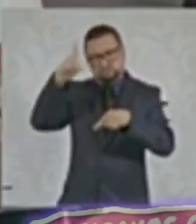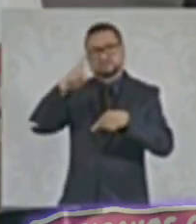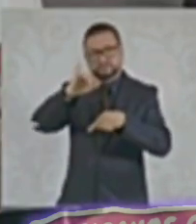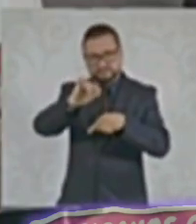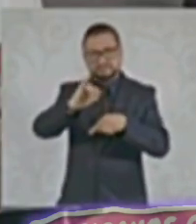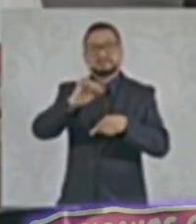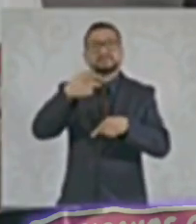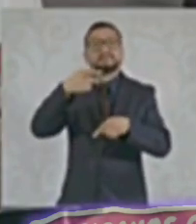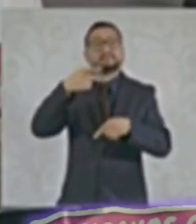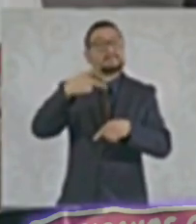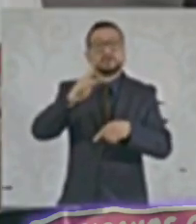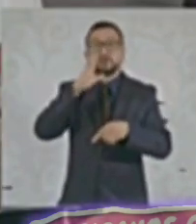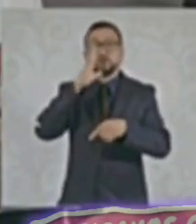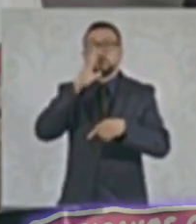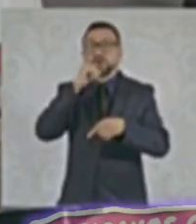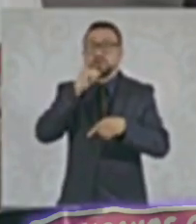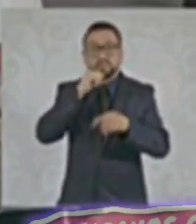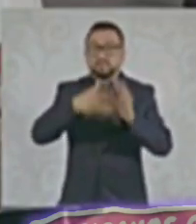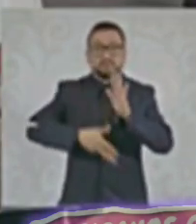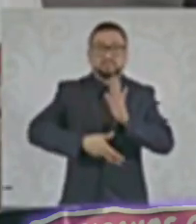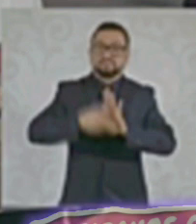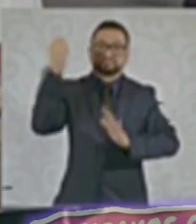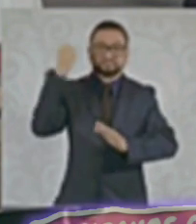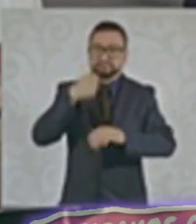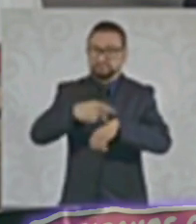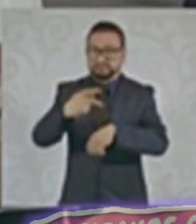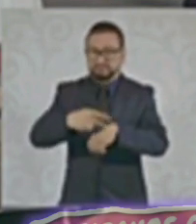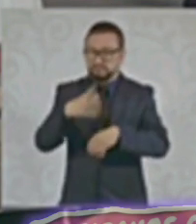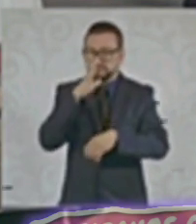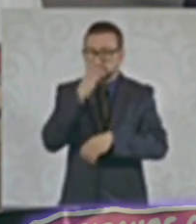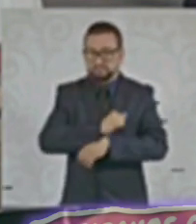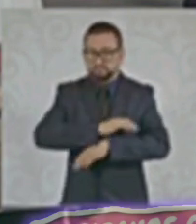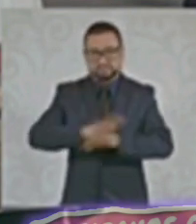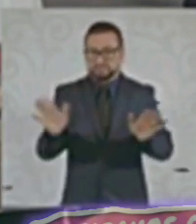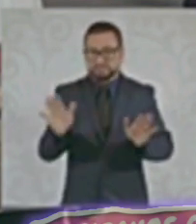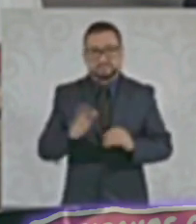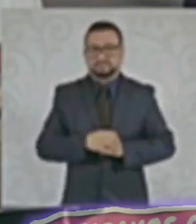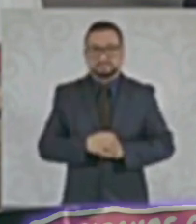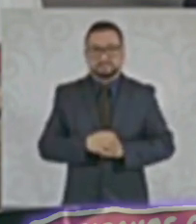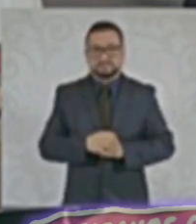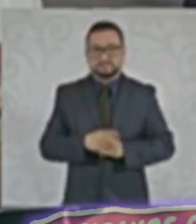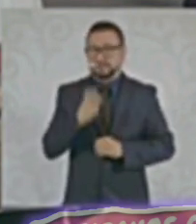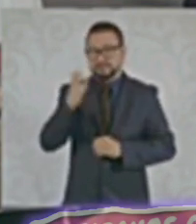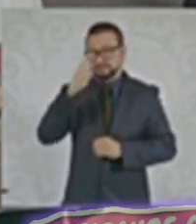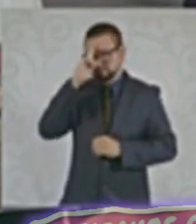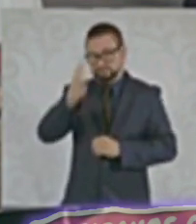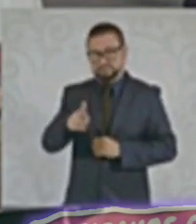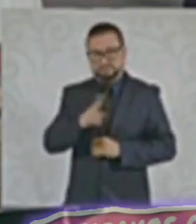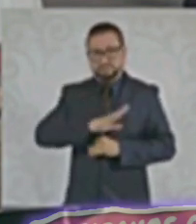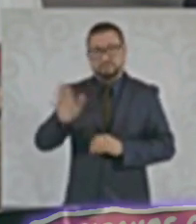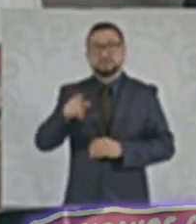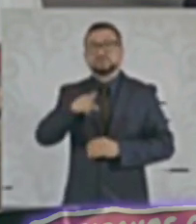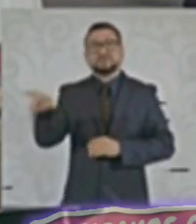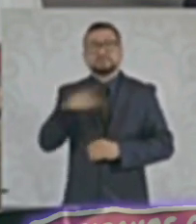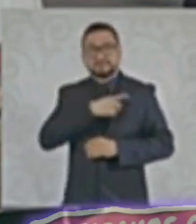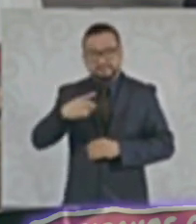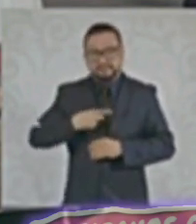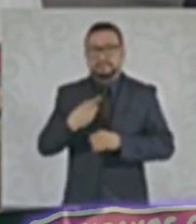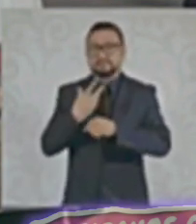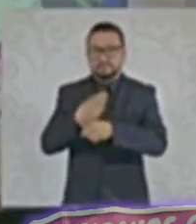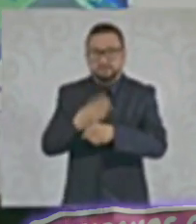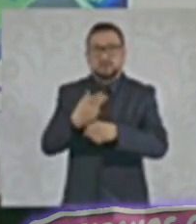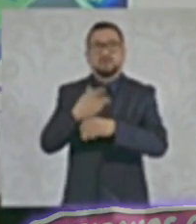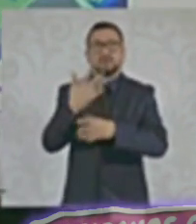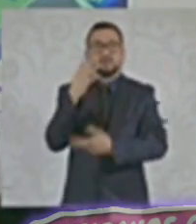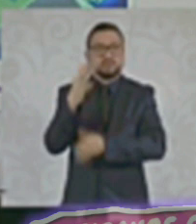estamos diciendo es que no pueden extraer ni un gramo más de piedra caliza. Eso sí, Es decir, tendrán que restaurarlo, producir